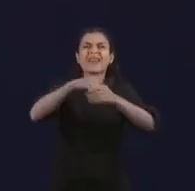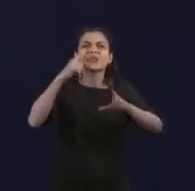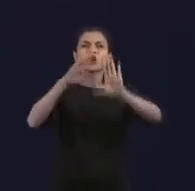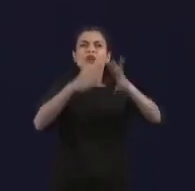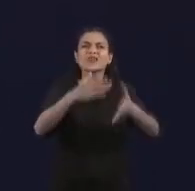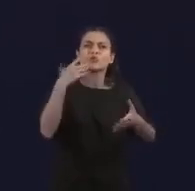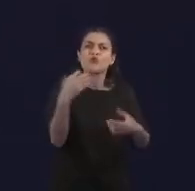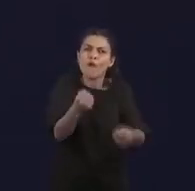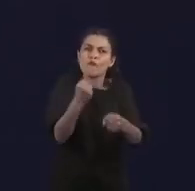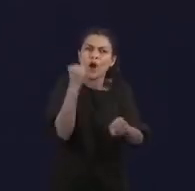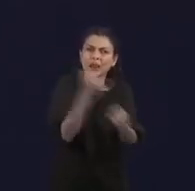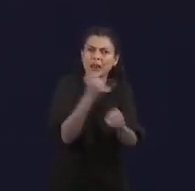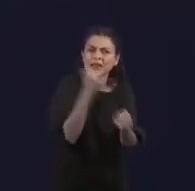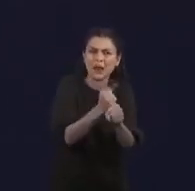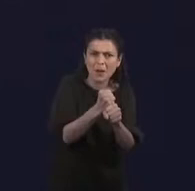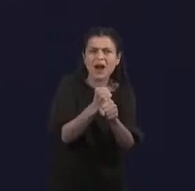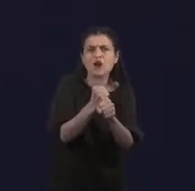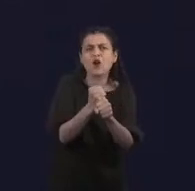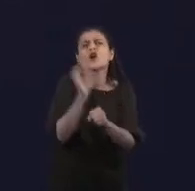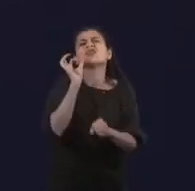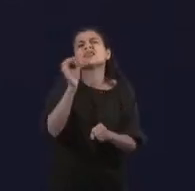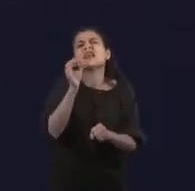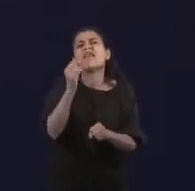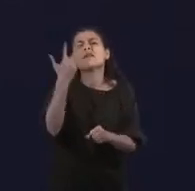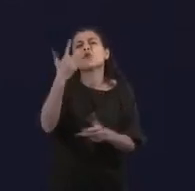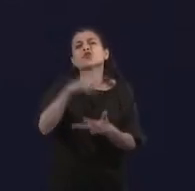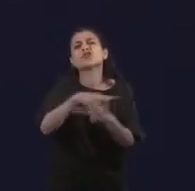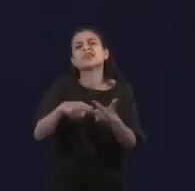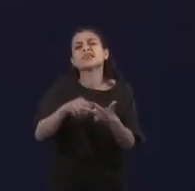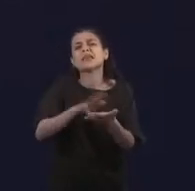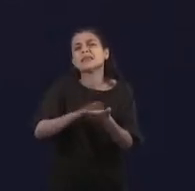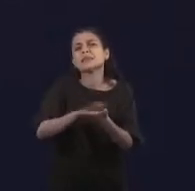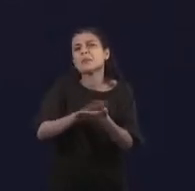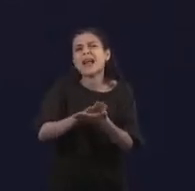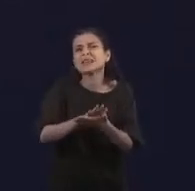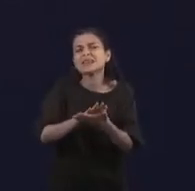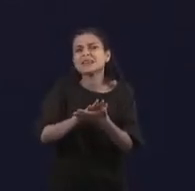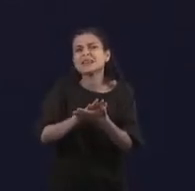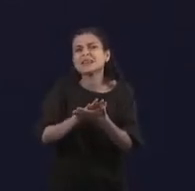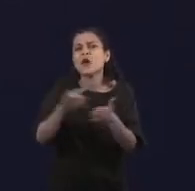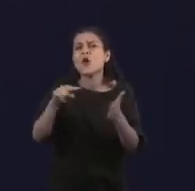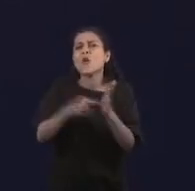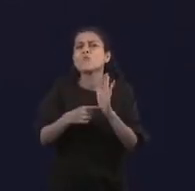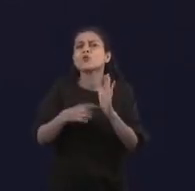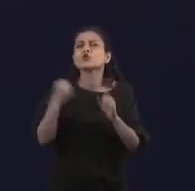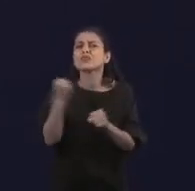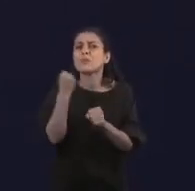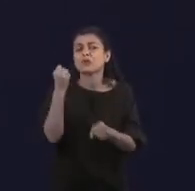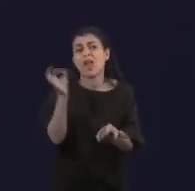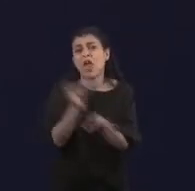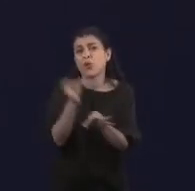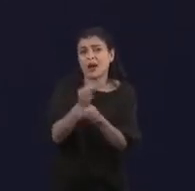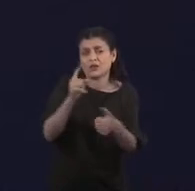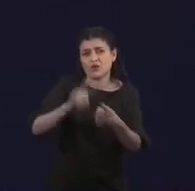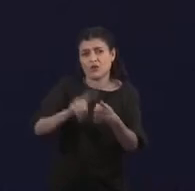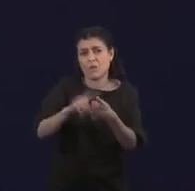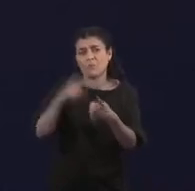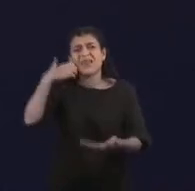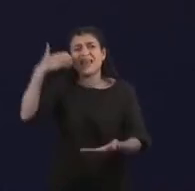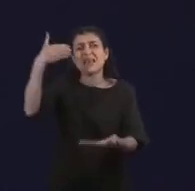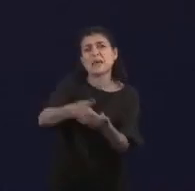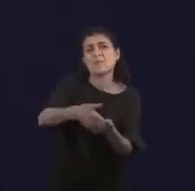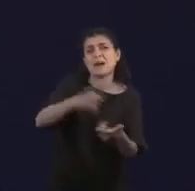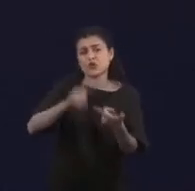tiene básicamente tres pilares o tres grandes desafíos, que es la educación, que es la